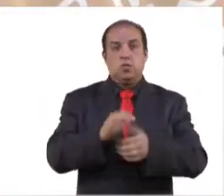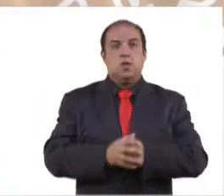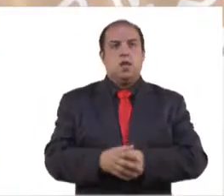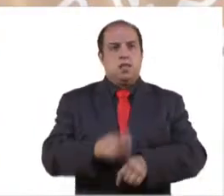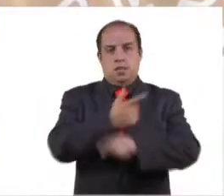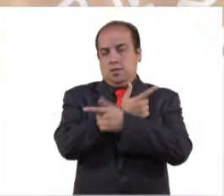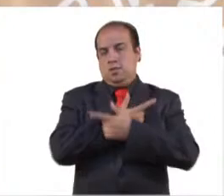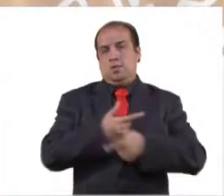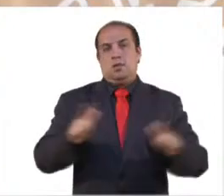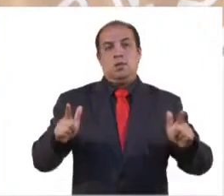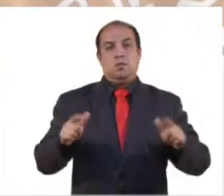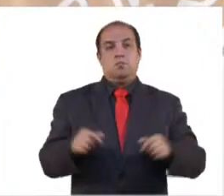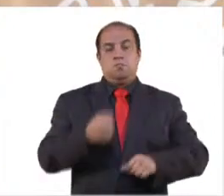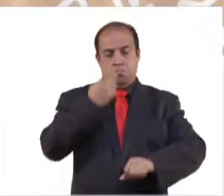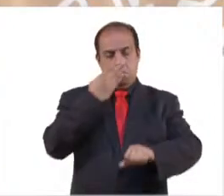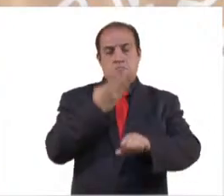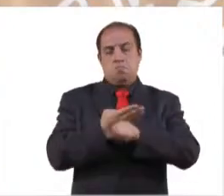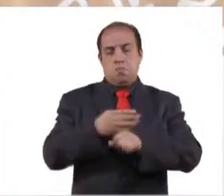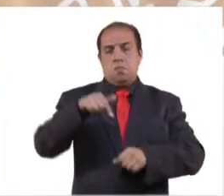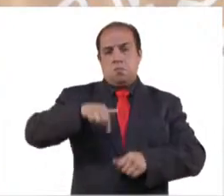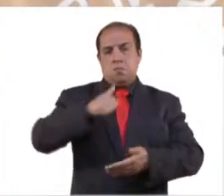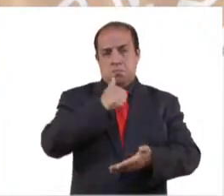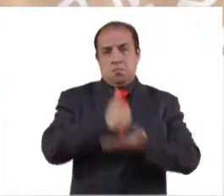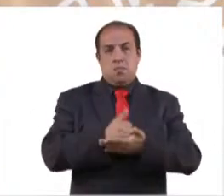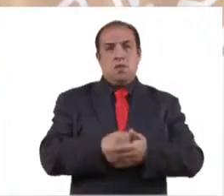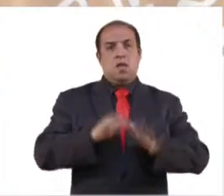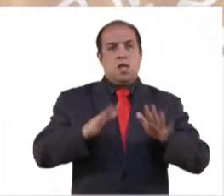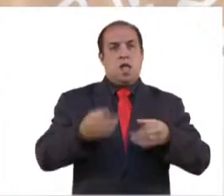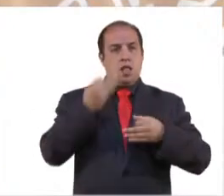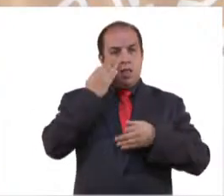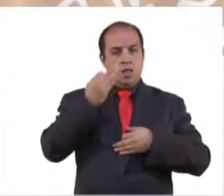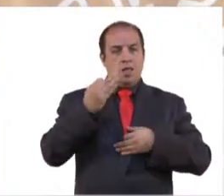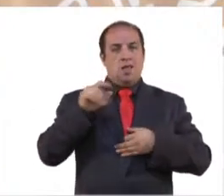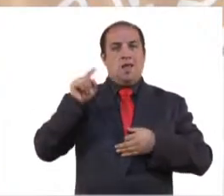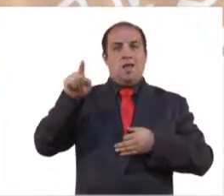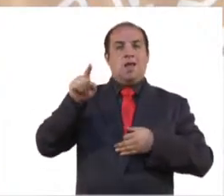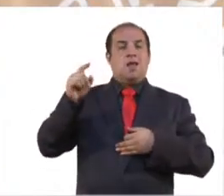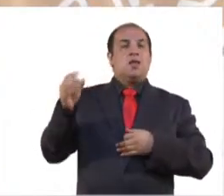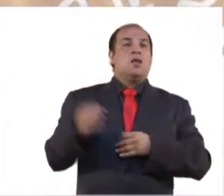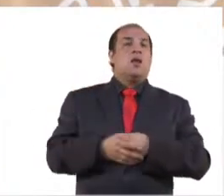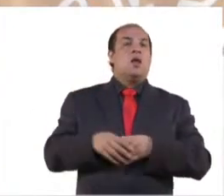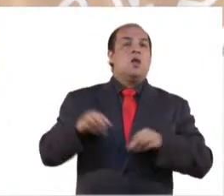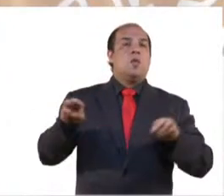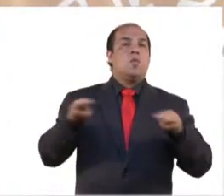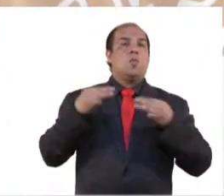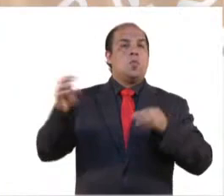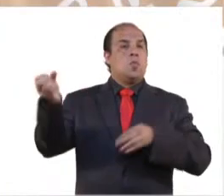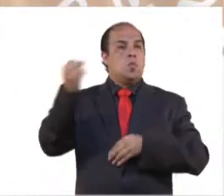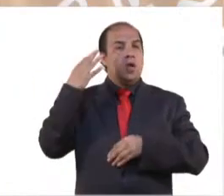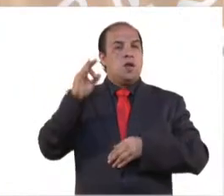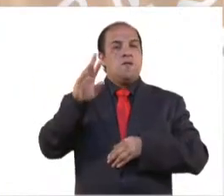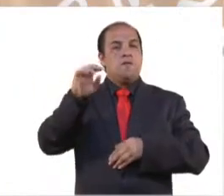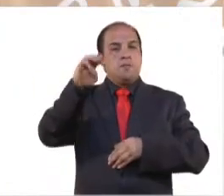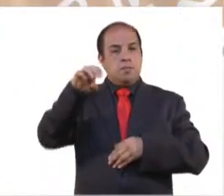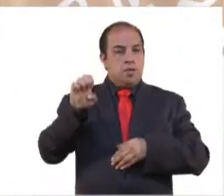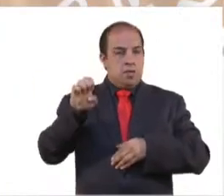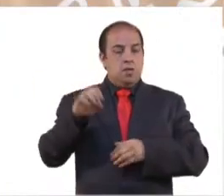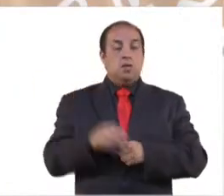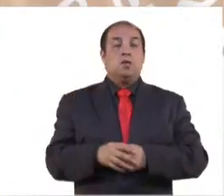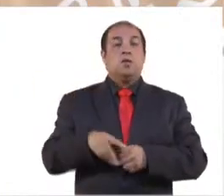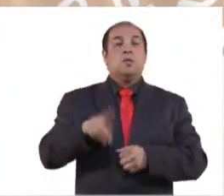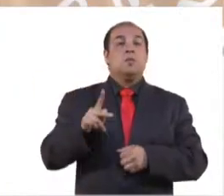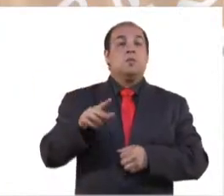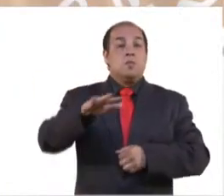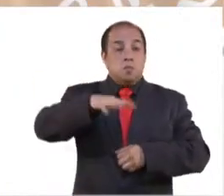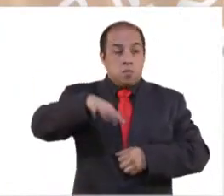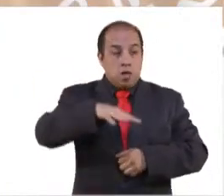muy libre y además muy responsable. Ya lo vimos en el concierto de Firme. Entonces, estamos buscando pues